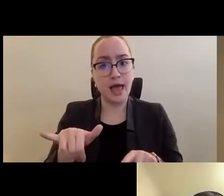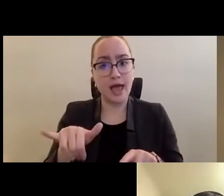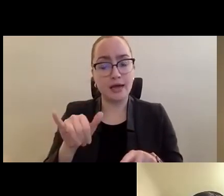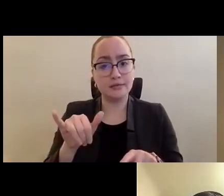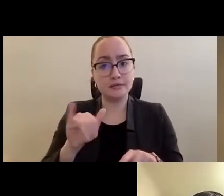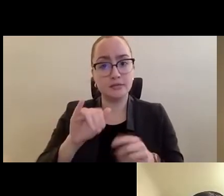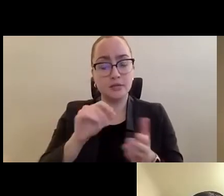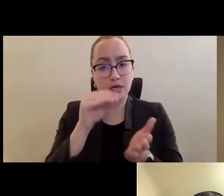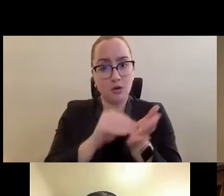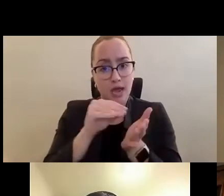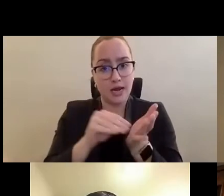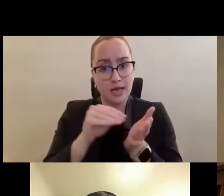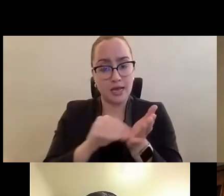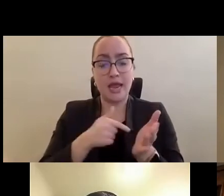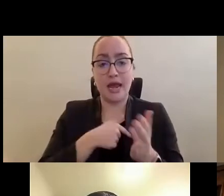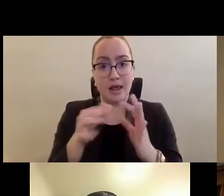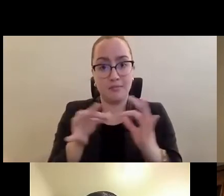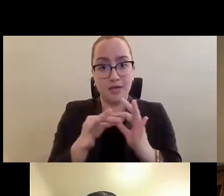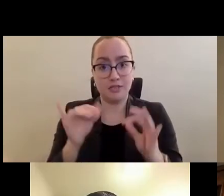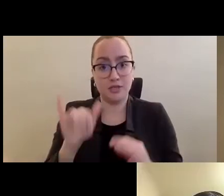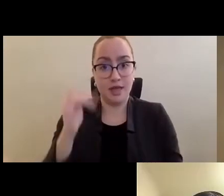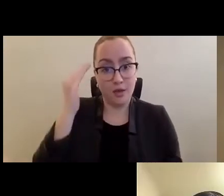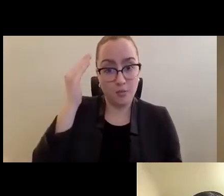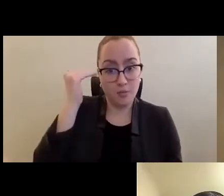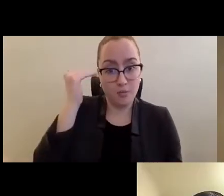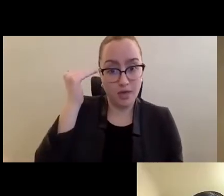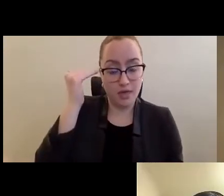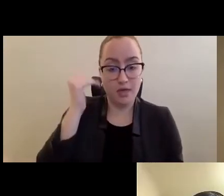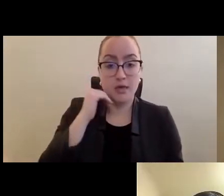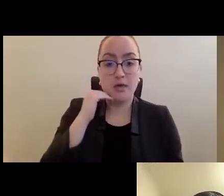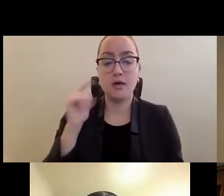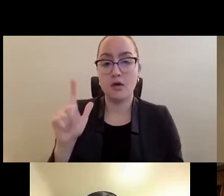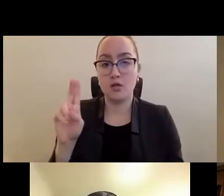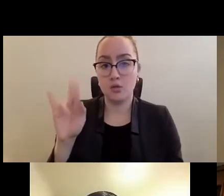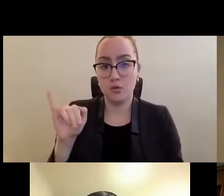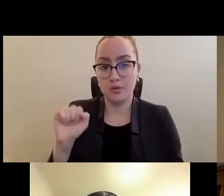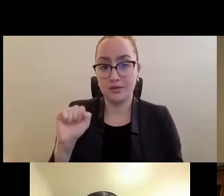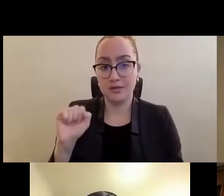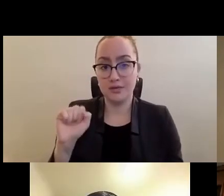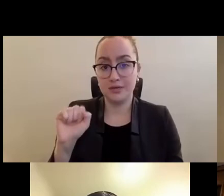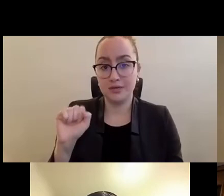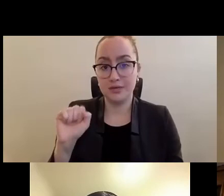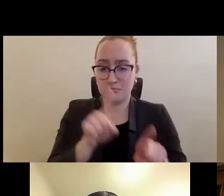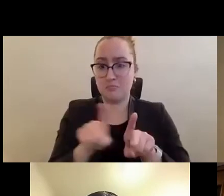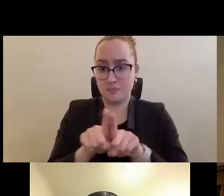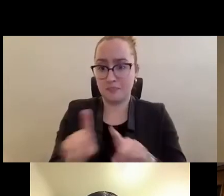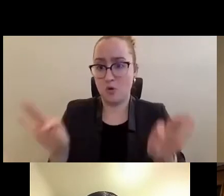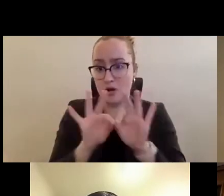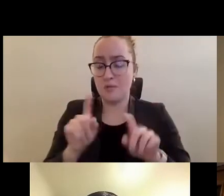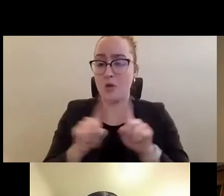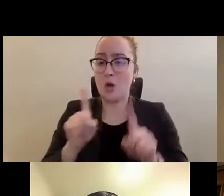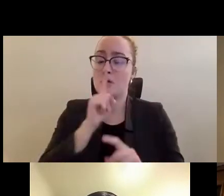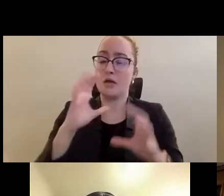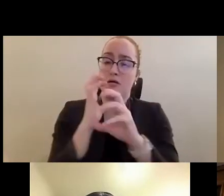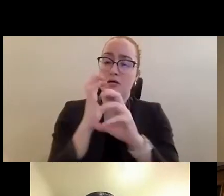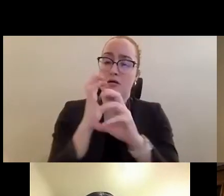Sabio, yo contesté esa pregunta en escrito. Lo menciono porque por ahí la pregunta que le hizo